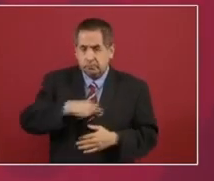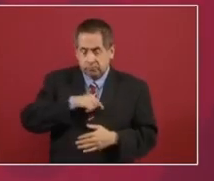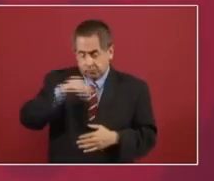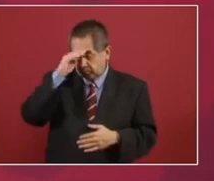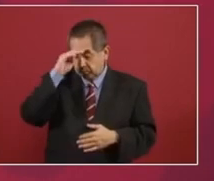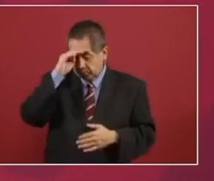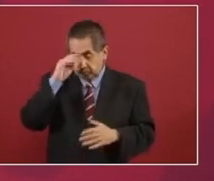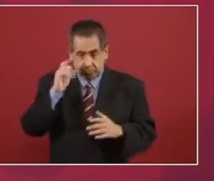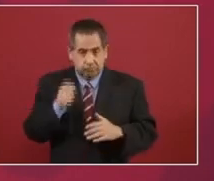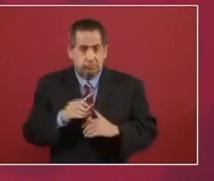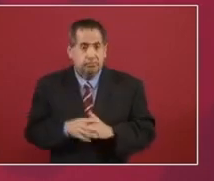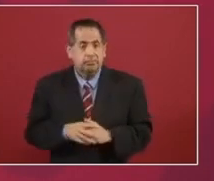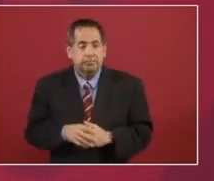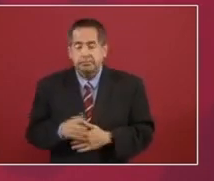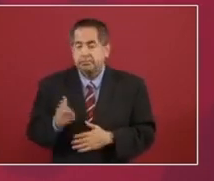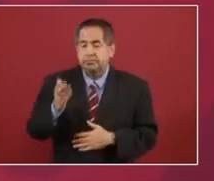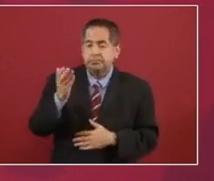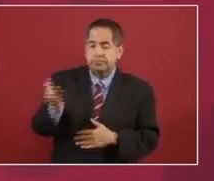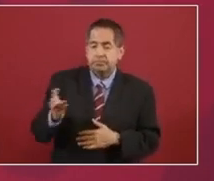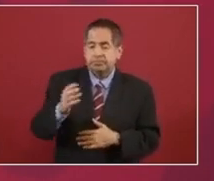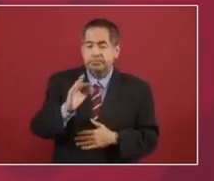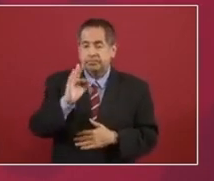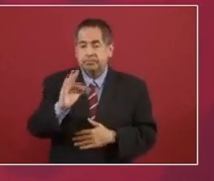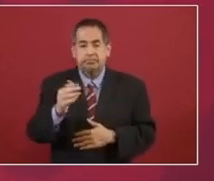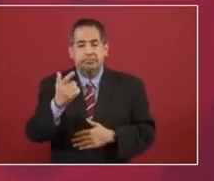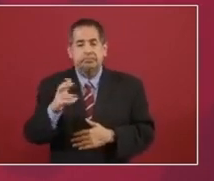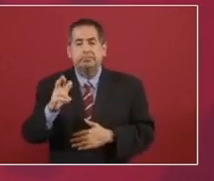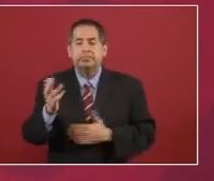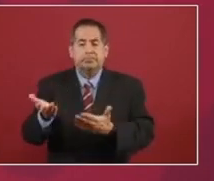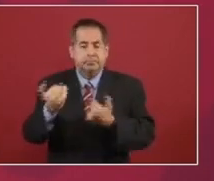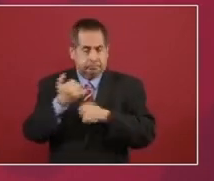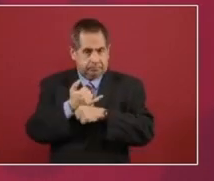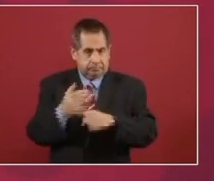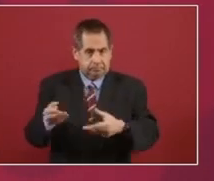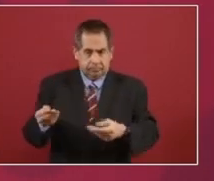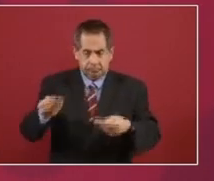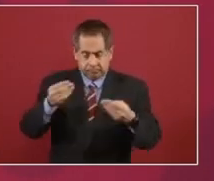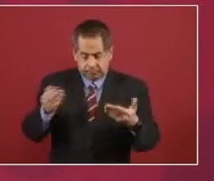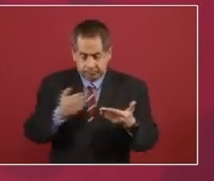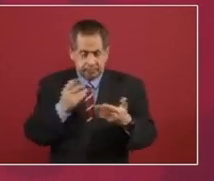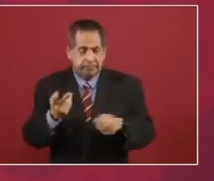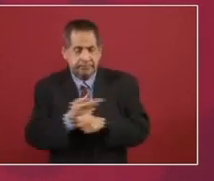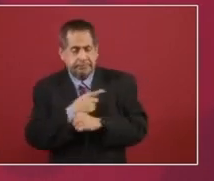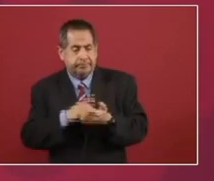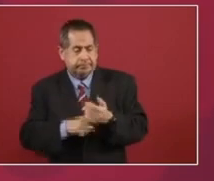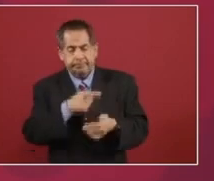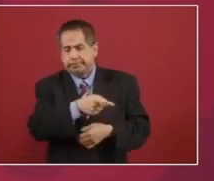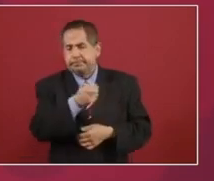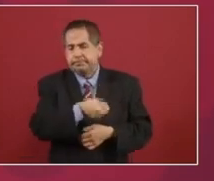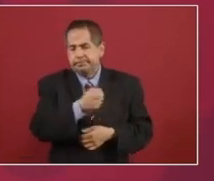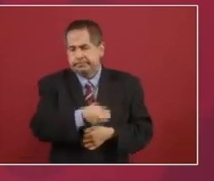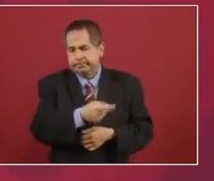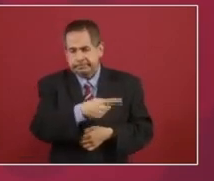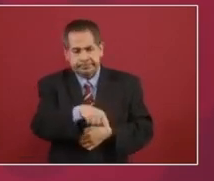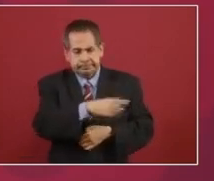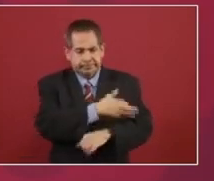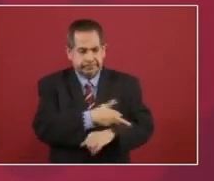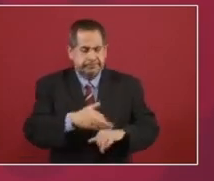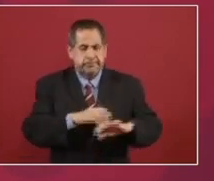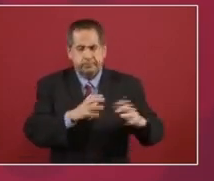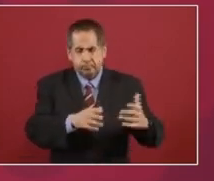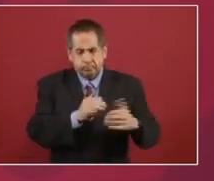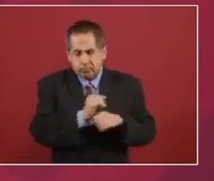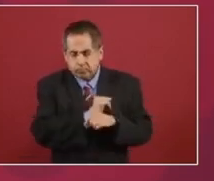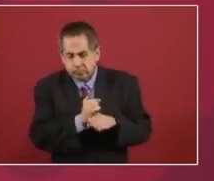nosotros vamos a pedirle a la Fiscalía General un informe del estado en que se encuentra